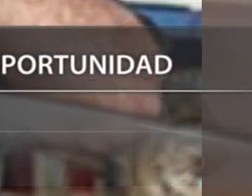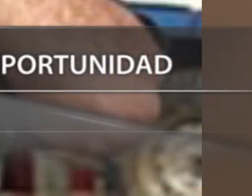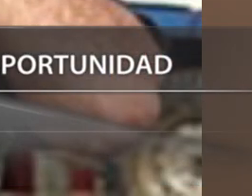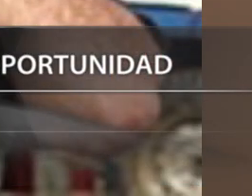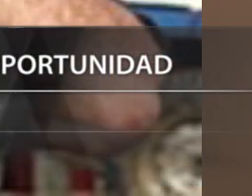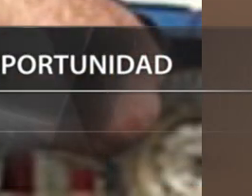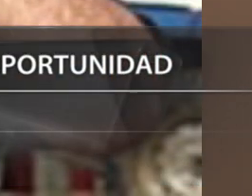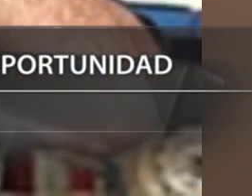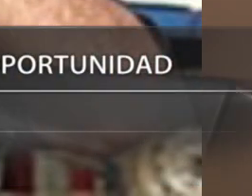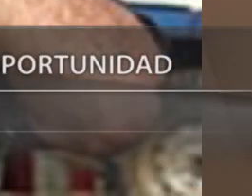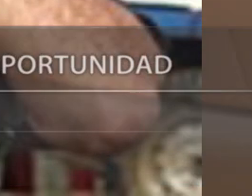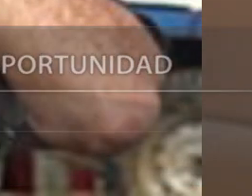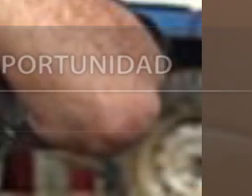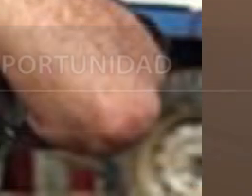de la justicia colombiana y de sus Auto